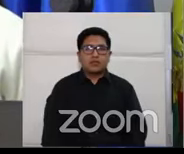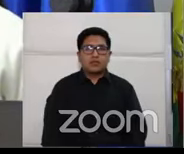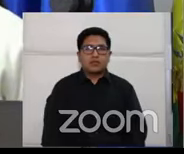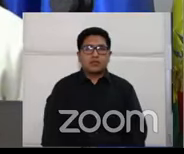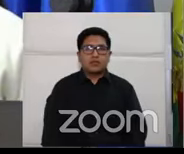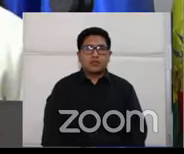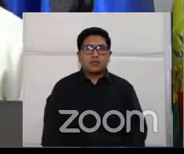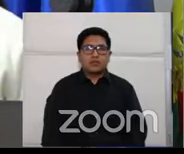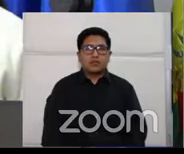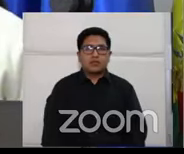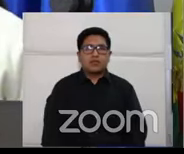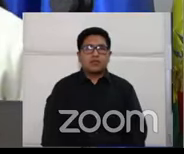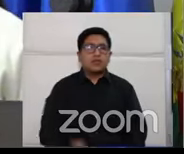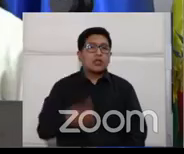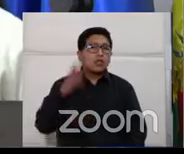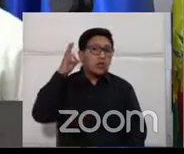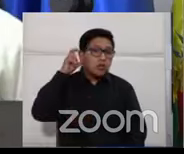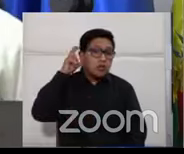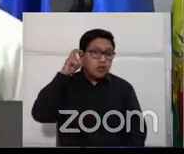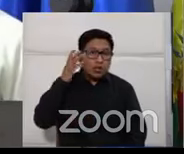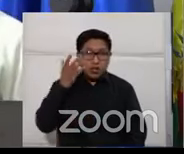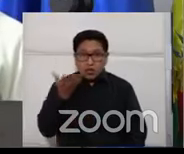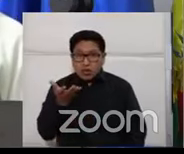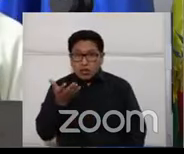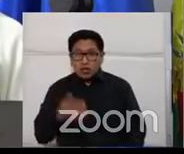y verificamos el audio por favor